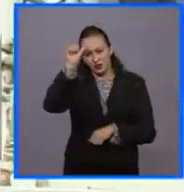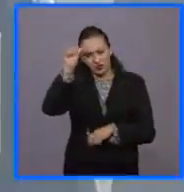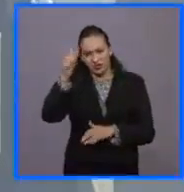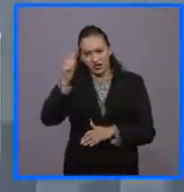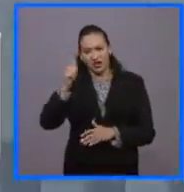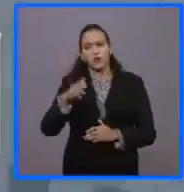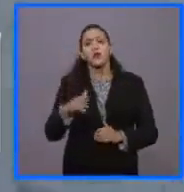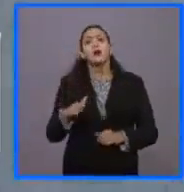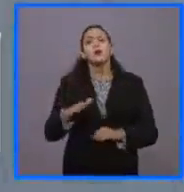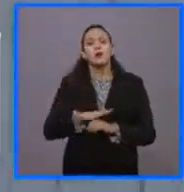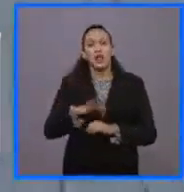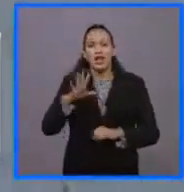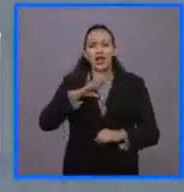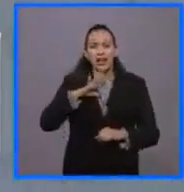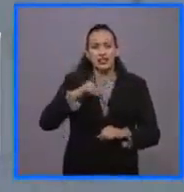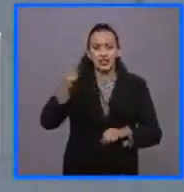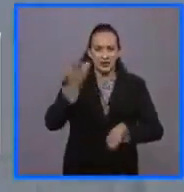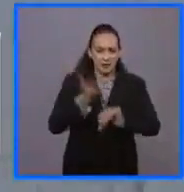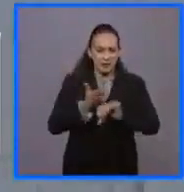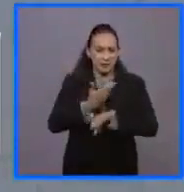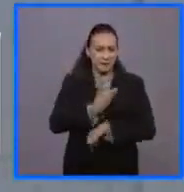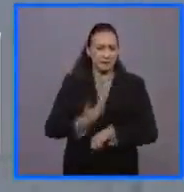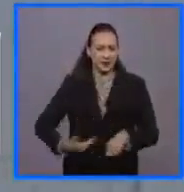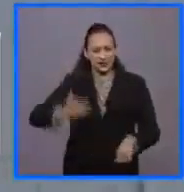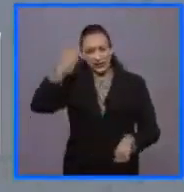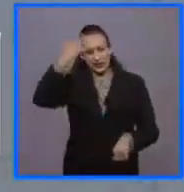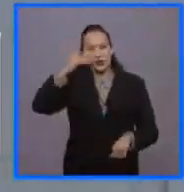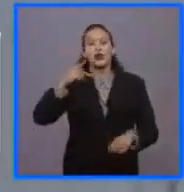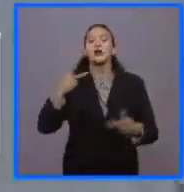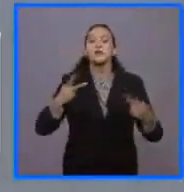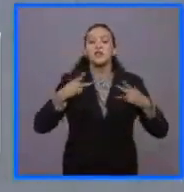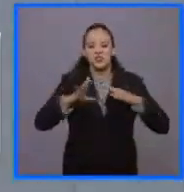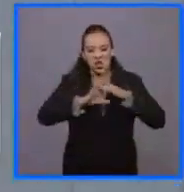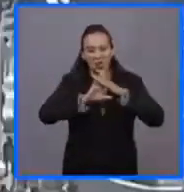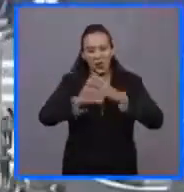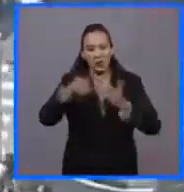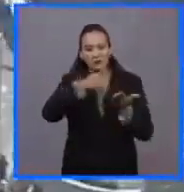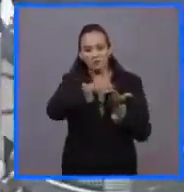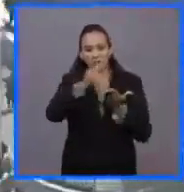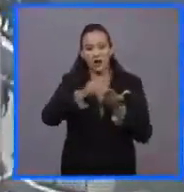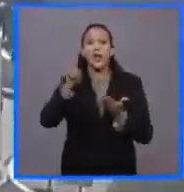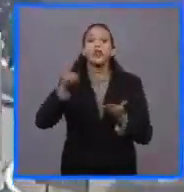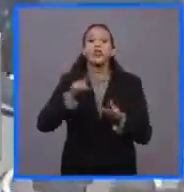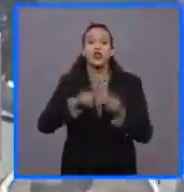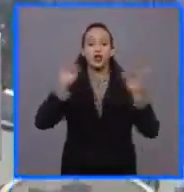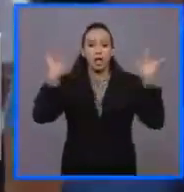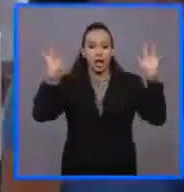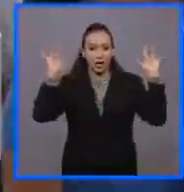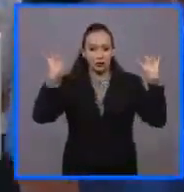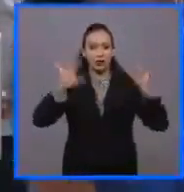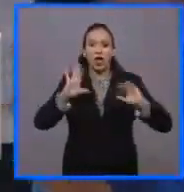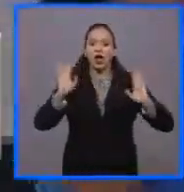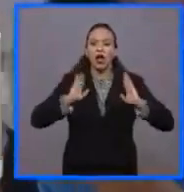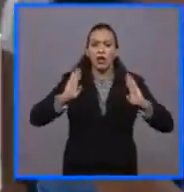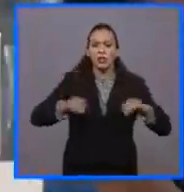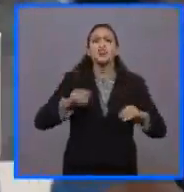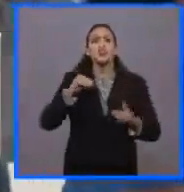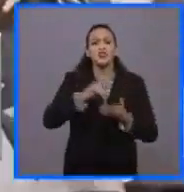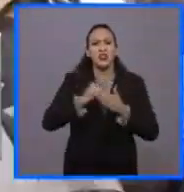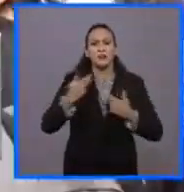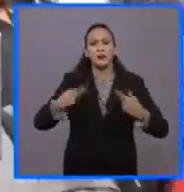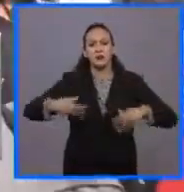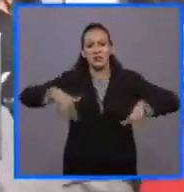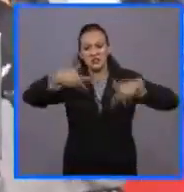redadas antimigrantes ordenadas por el presidente de Estados Unidos, Donald Trump. En Los Ángeles continúan los enfrentamientos entre